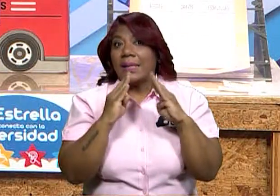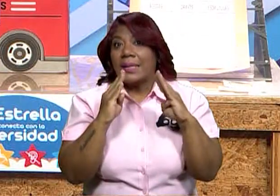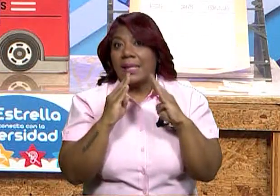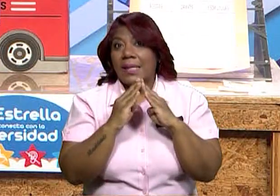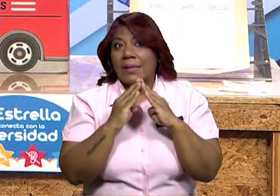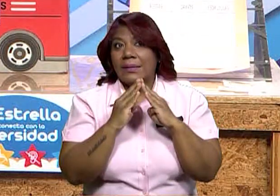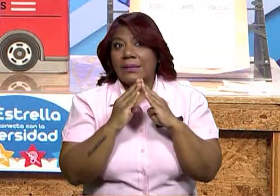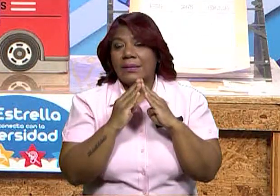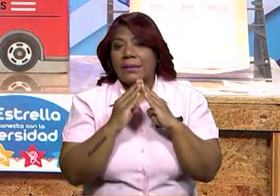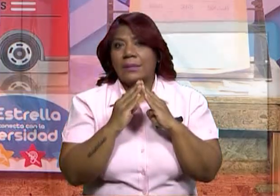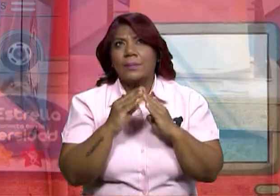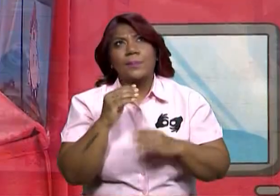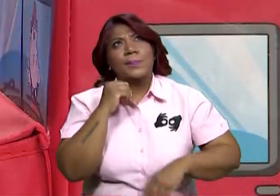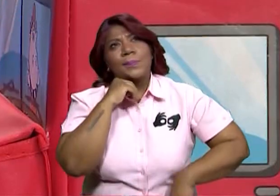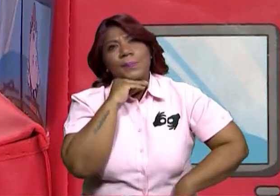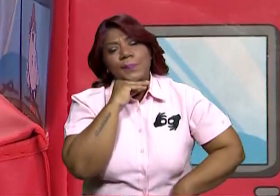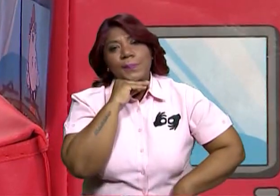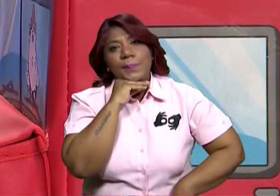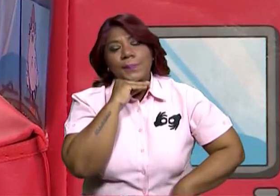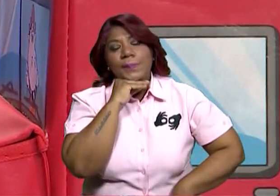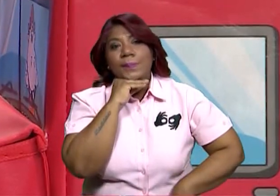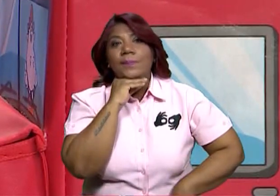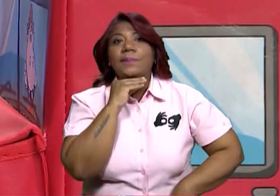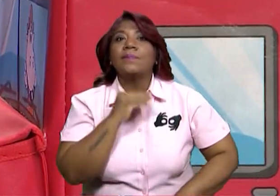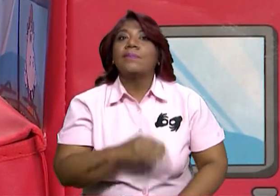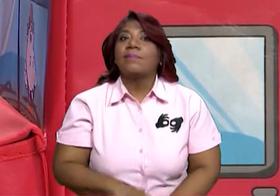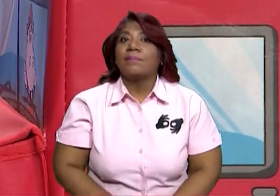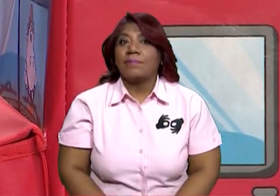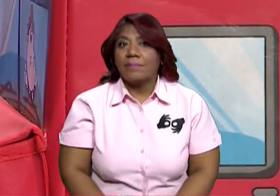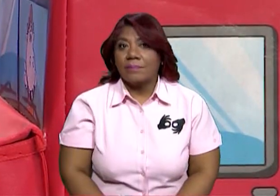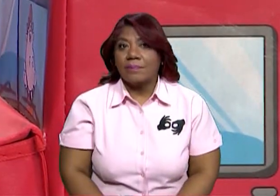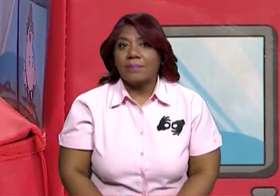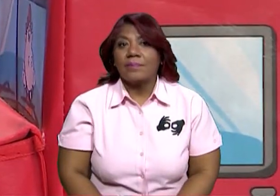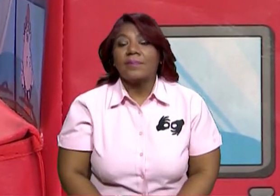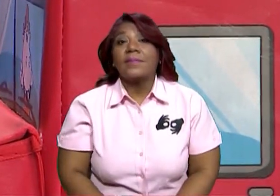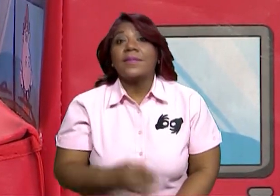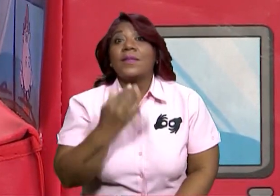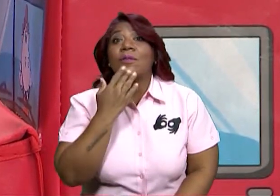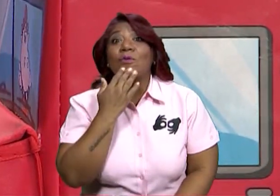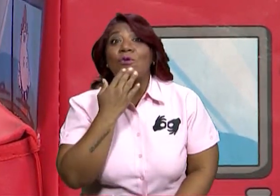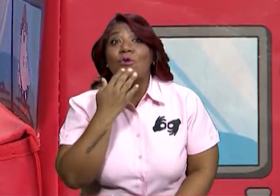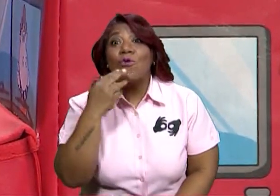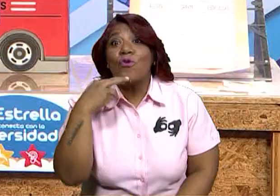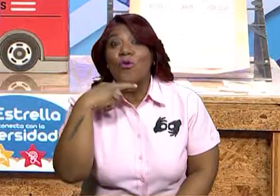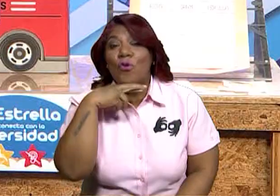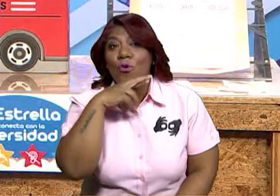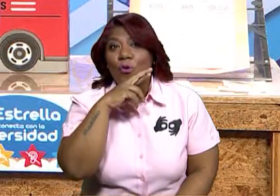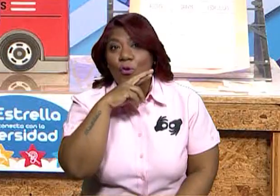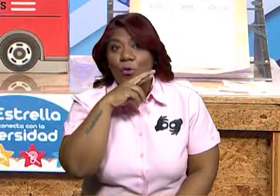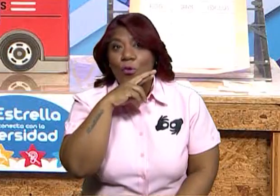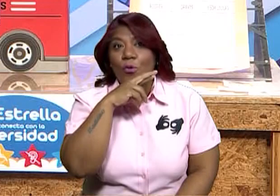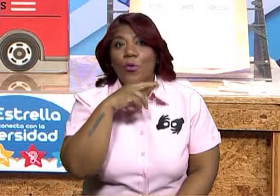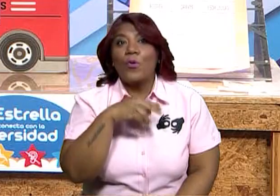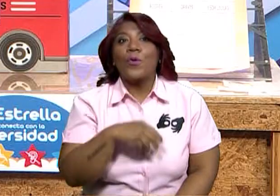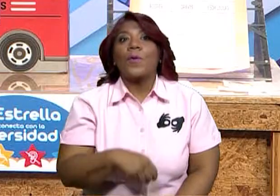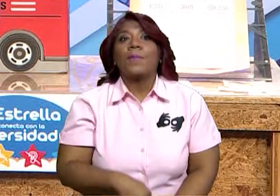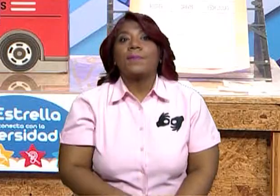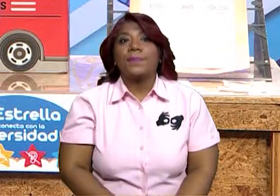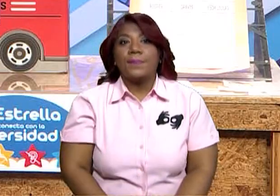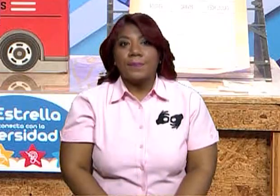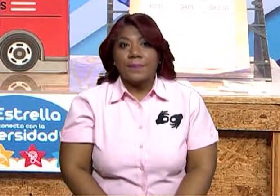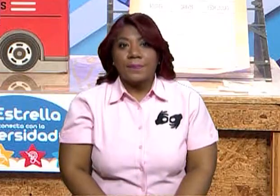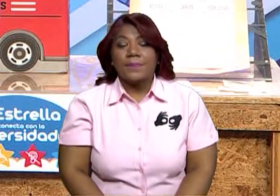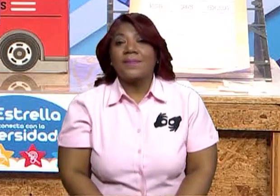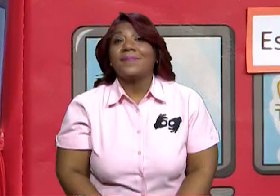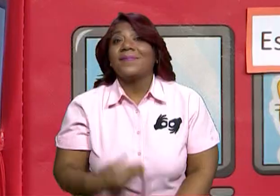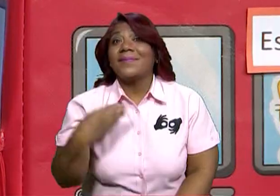casa. ¿Ustedes qué creen que puede ser la palabra casa? Vamos a ver la siguiente palabra, que es la misma. Y